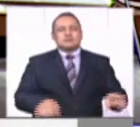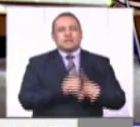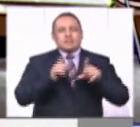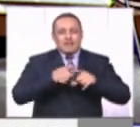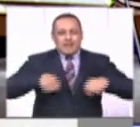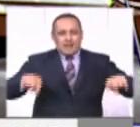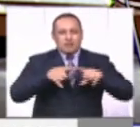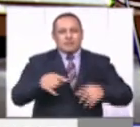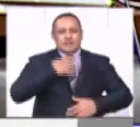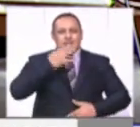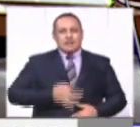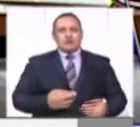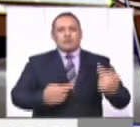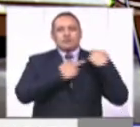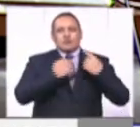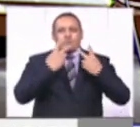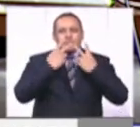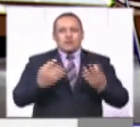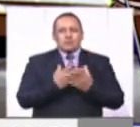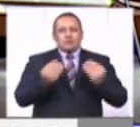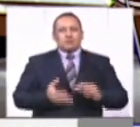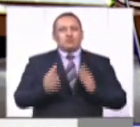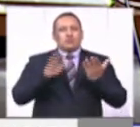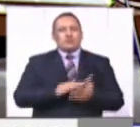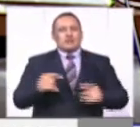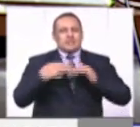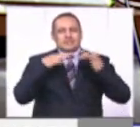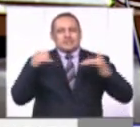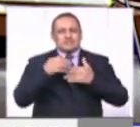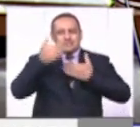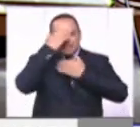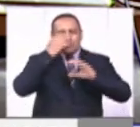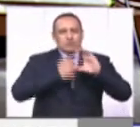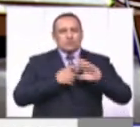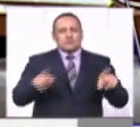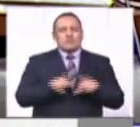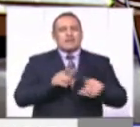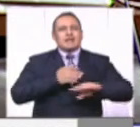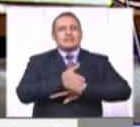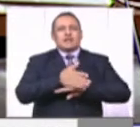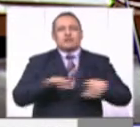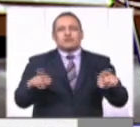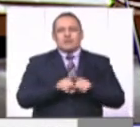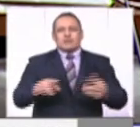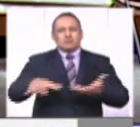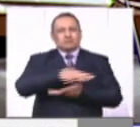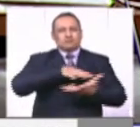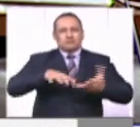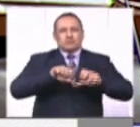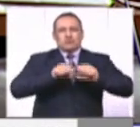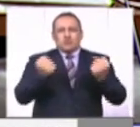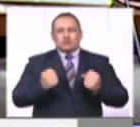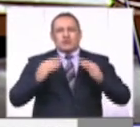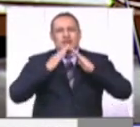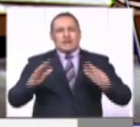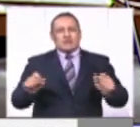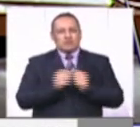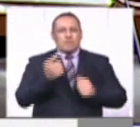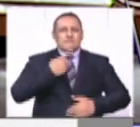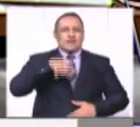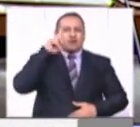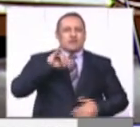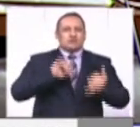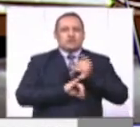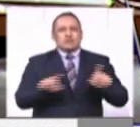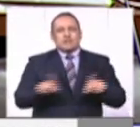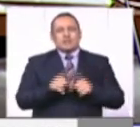los verdaderos responsables de la Decena de muertes por los actos de terrorismo y violencia en las que se incurrieron la destrucción de la propiedad pública yiv privada y los millones de soles que